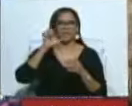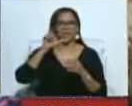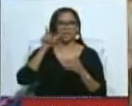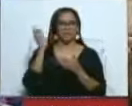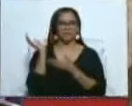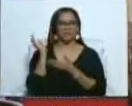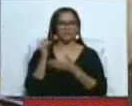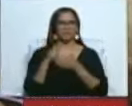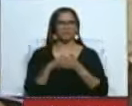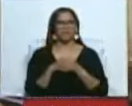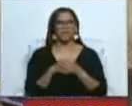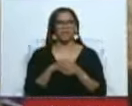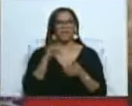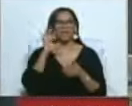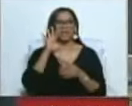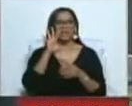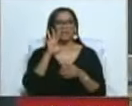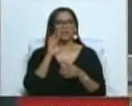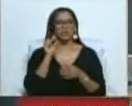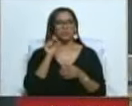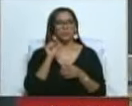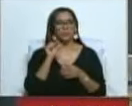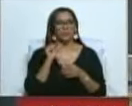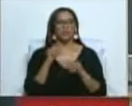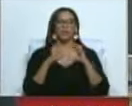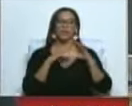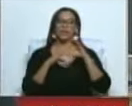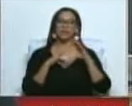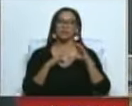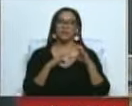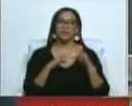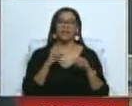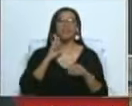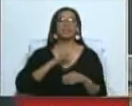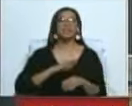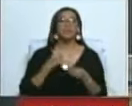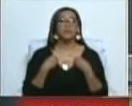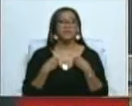El quinto momento comunicacional, el que estamos viviendo,